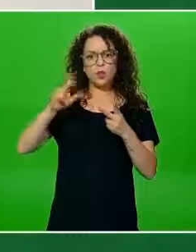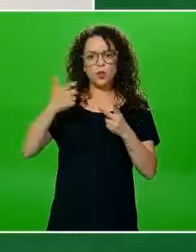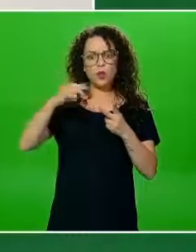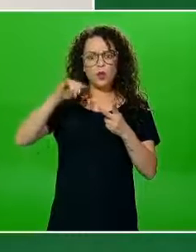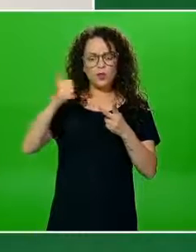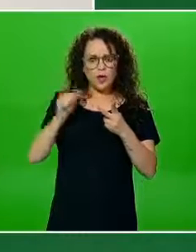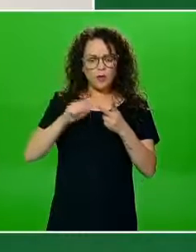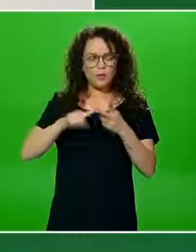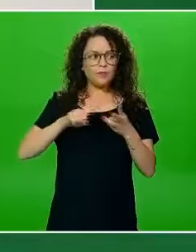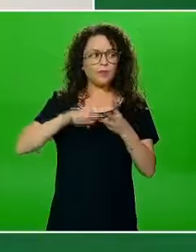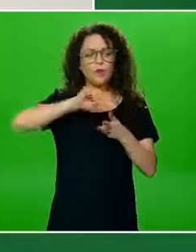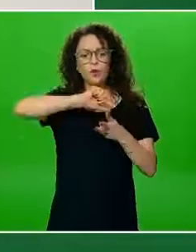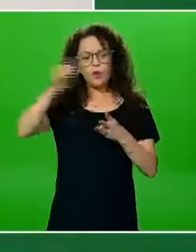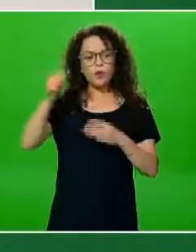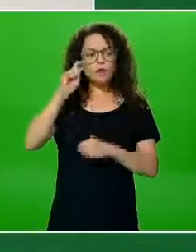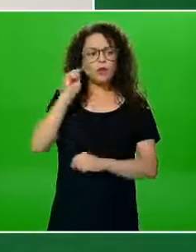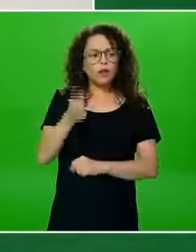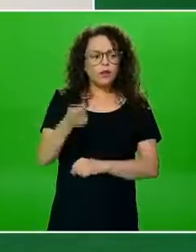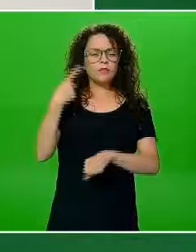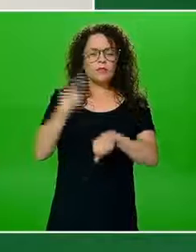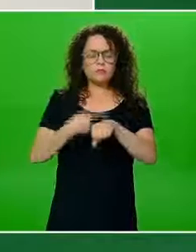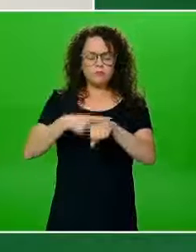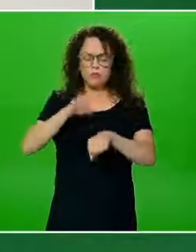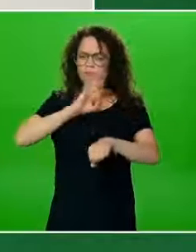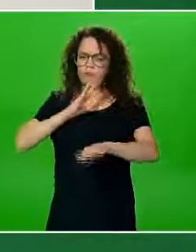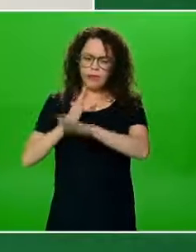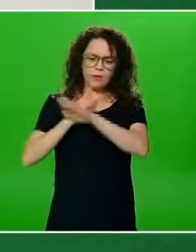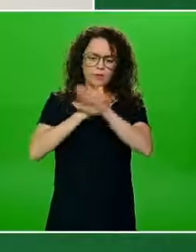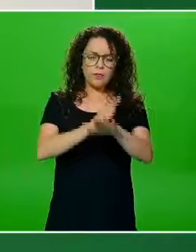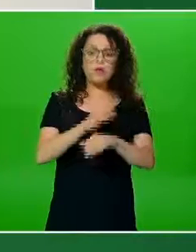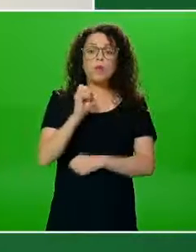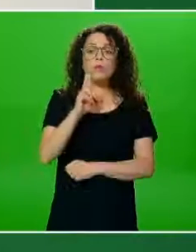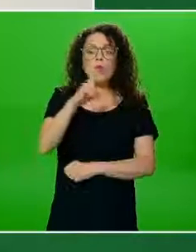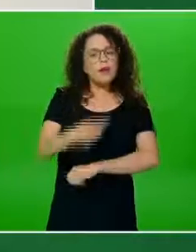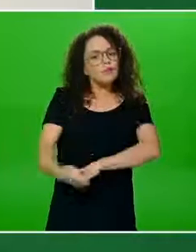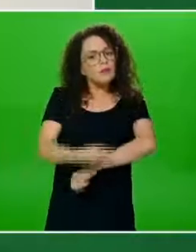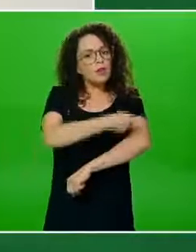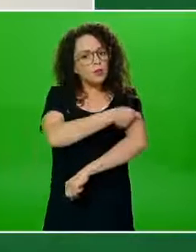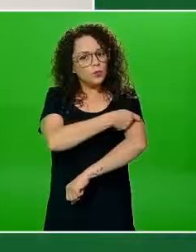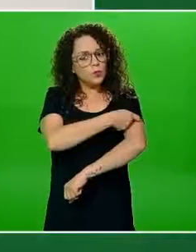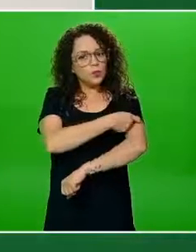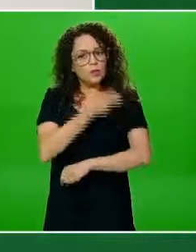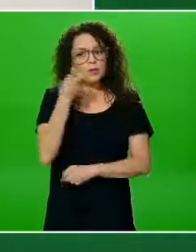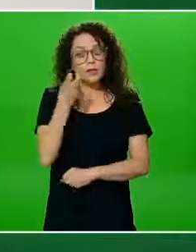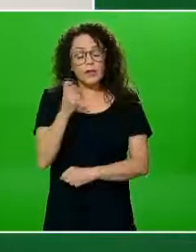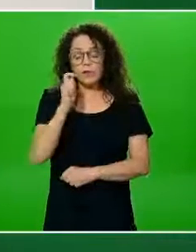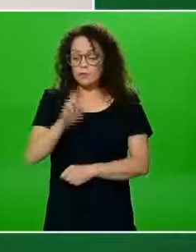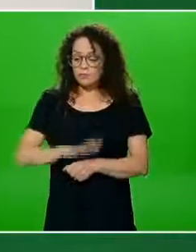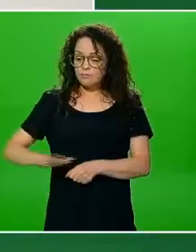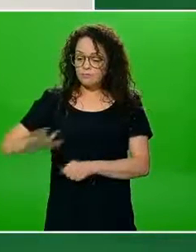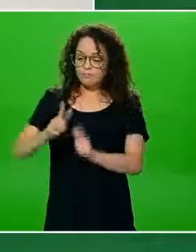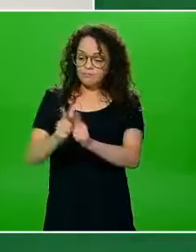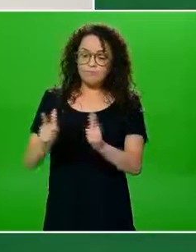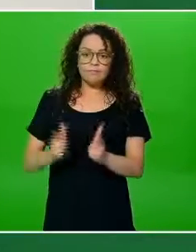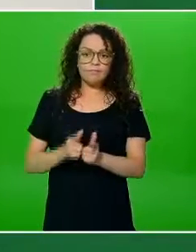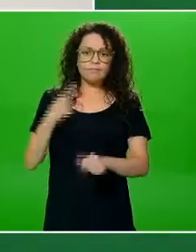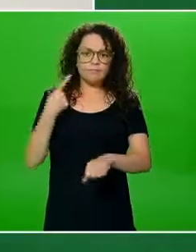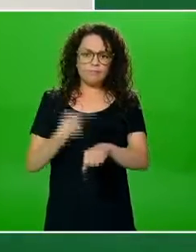las enfermedades prevenibles por vacunación. Este es otro grande grupo de enfermedades que